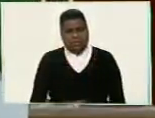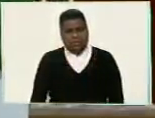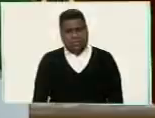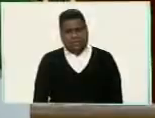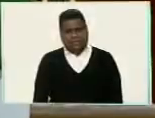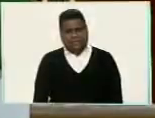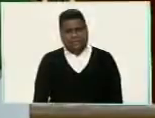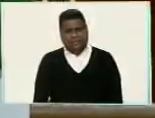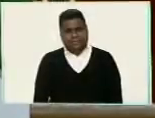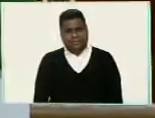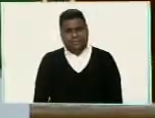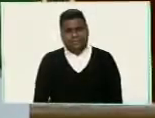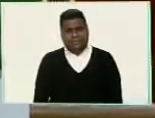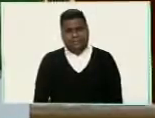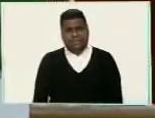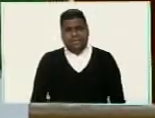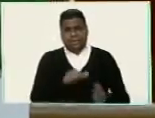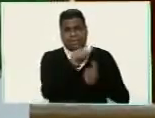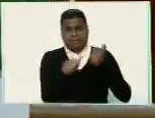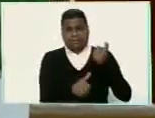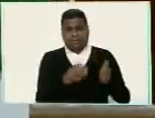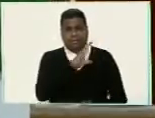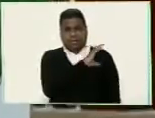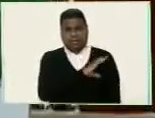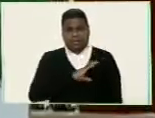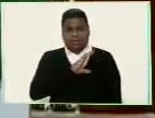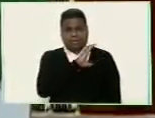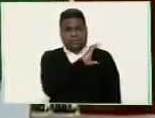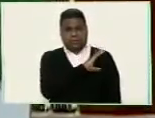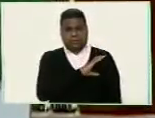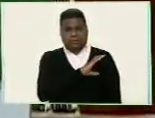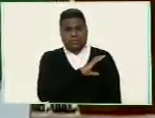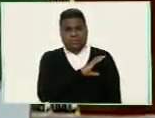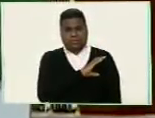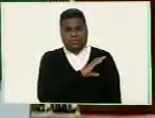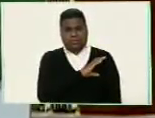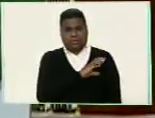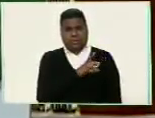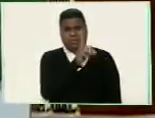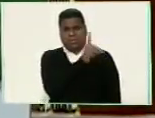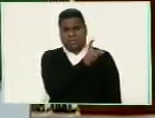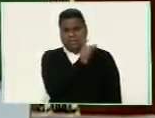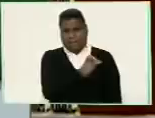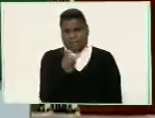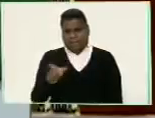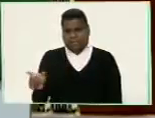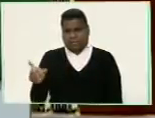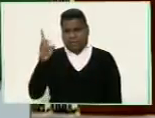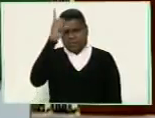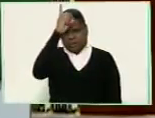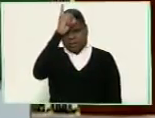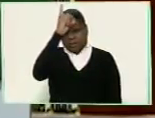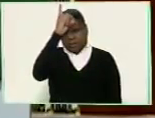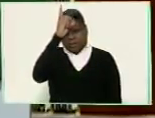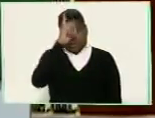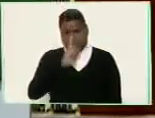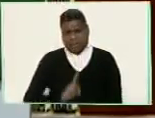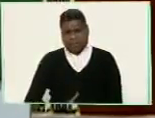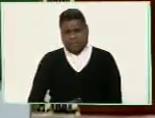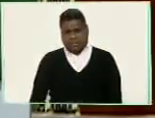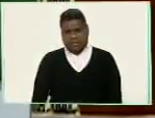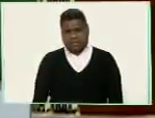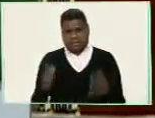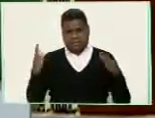Es la vicepresidenta de la Comisión de Personas con Alguna Discapacidad. Vamos a recibir con un aplauso a